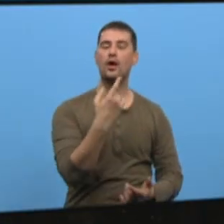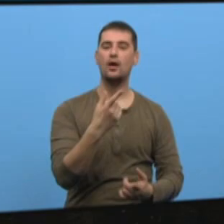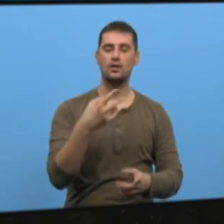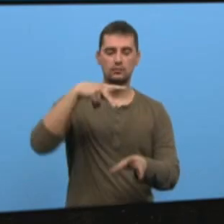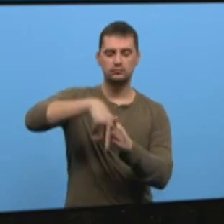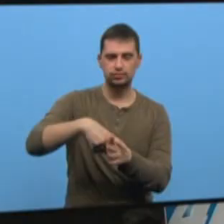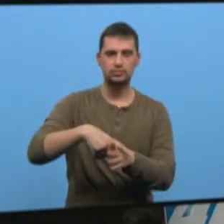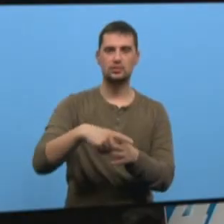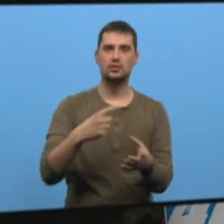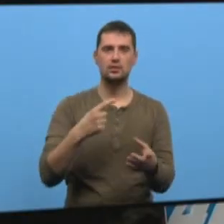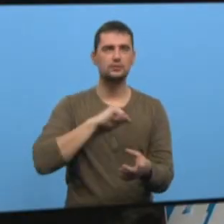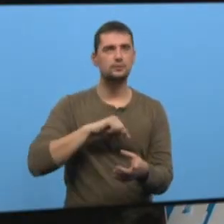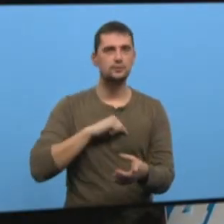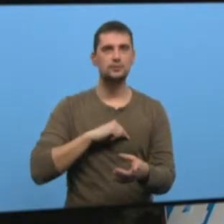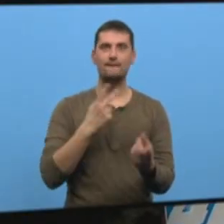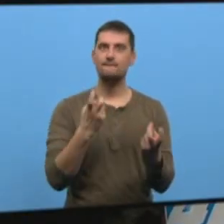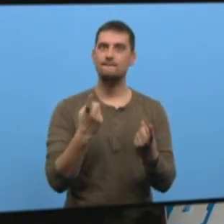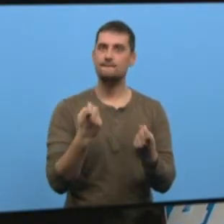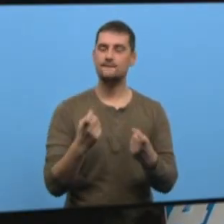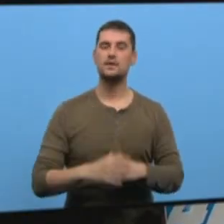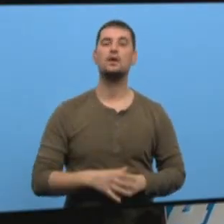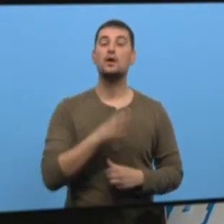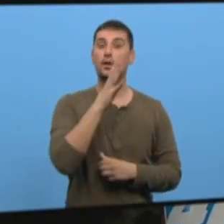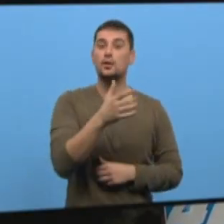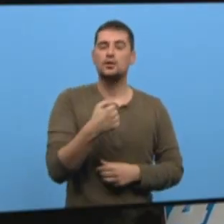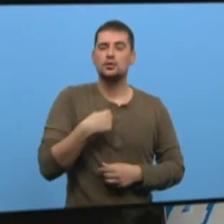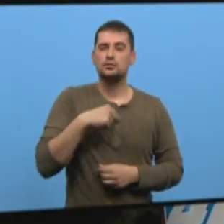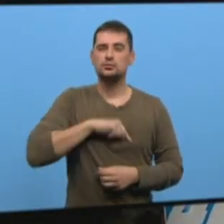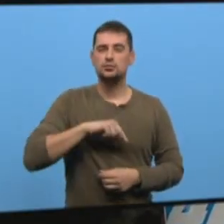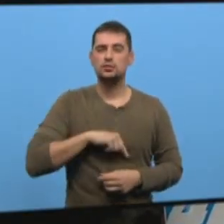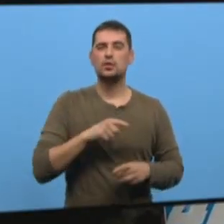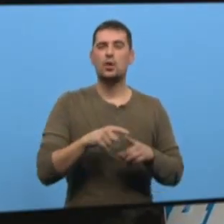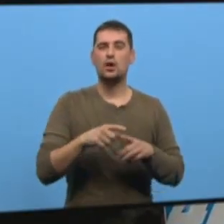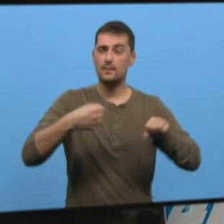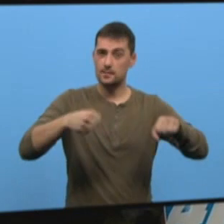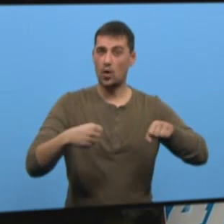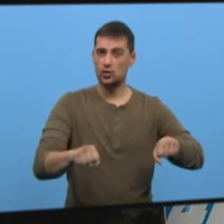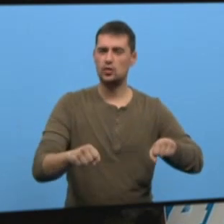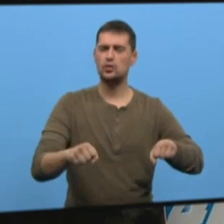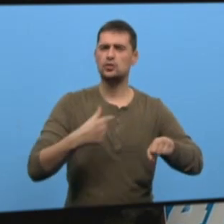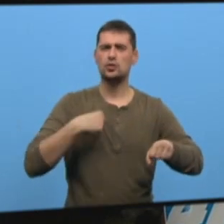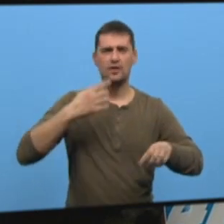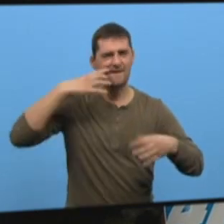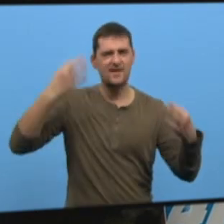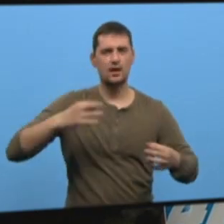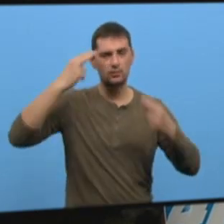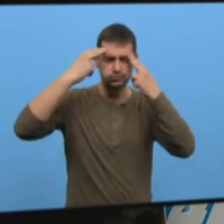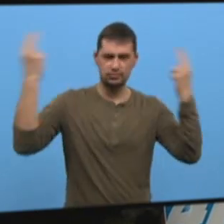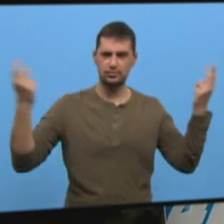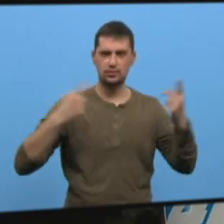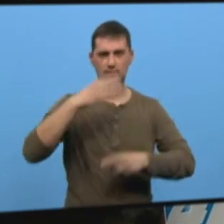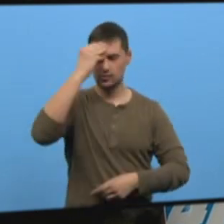montar de en moto Note queando estaba moto era único momento que realmente me olvidaba que estaba